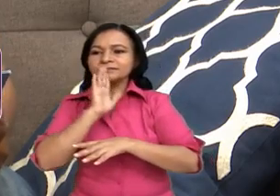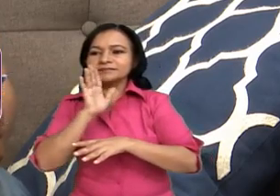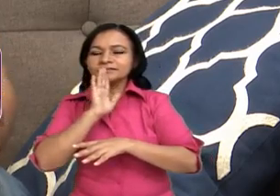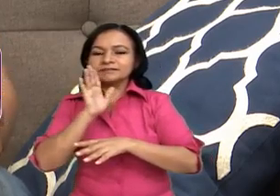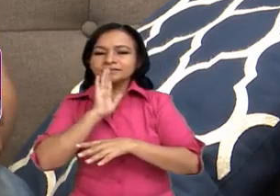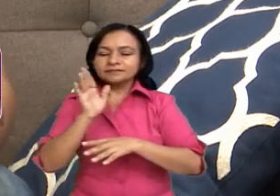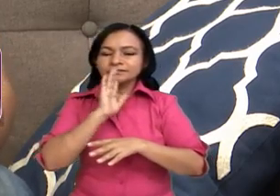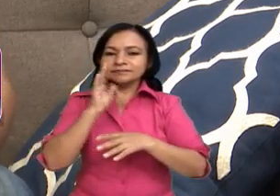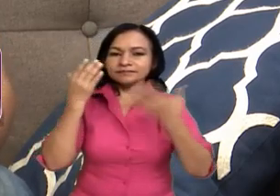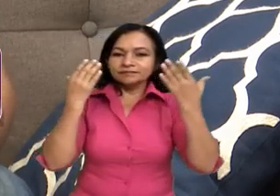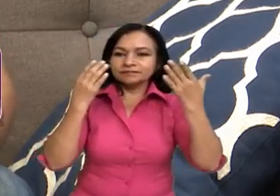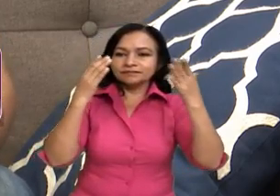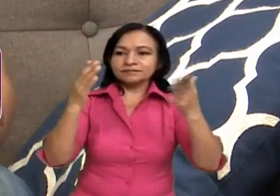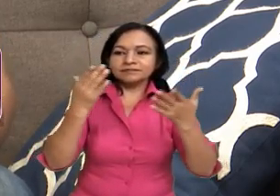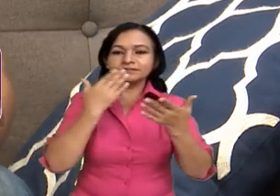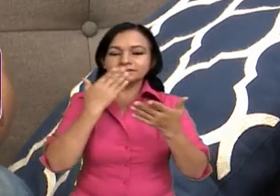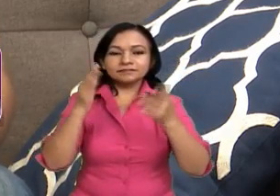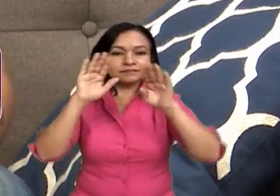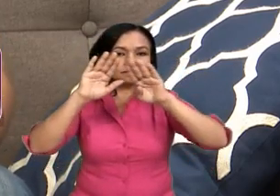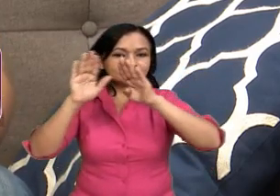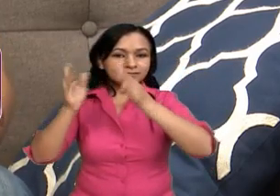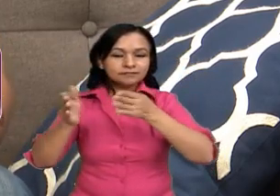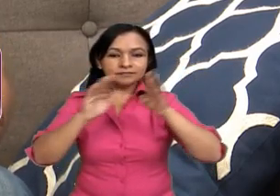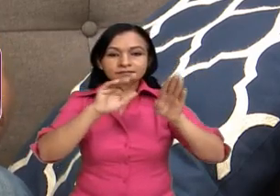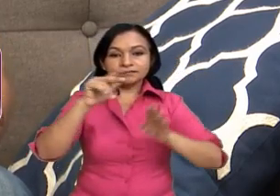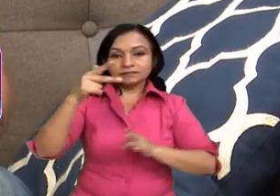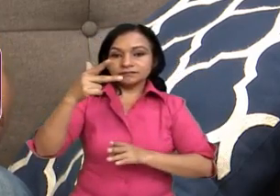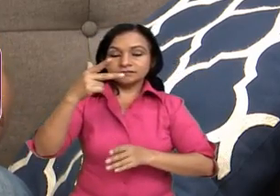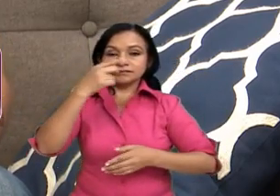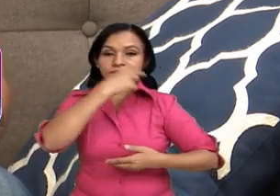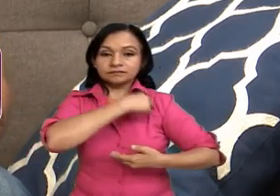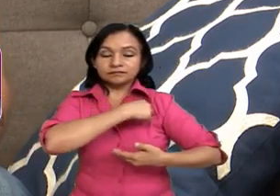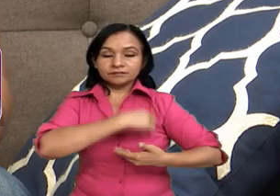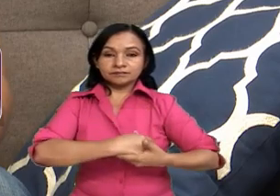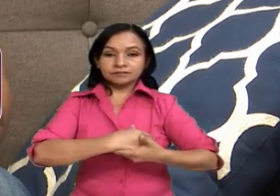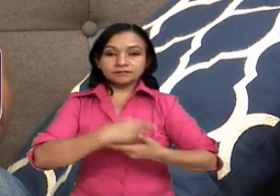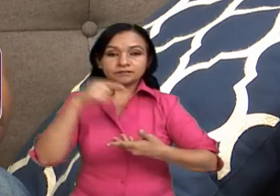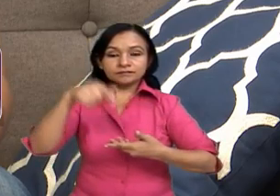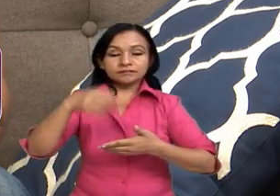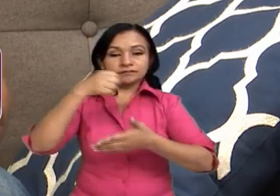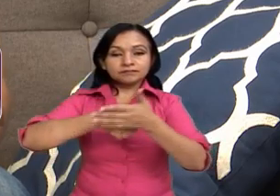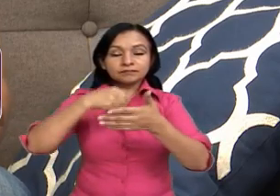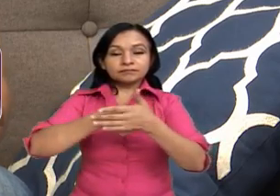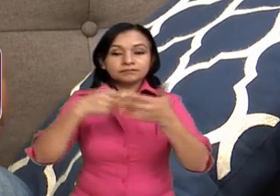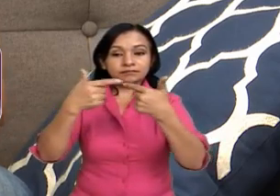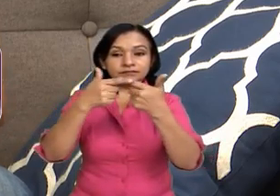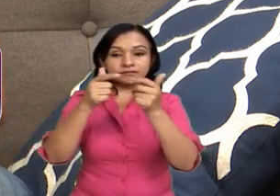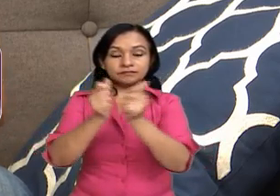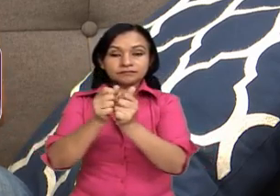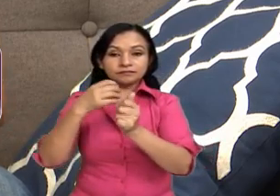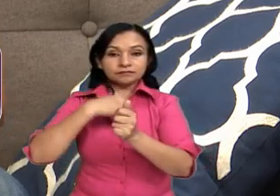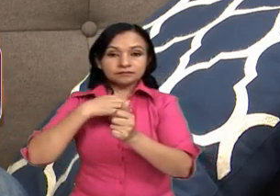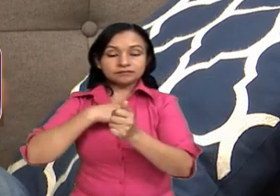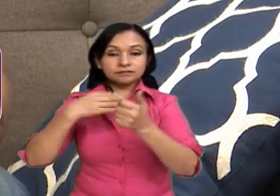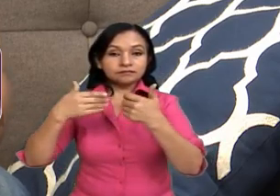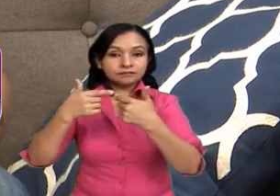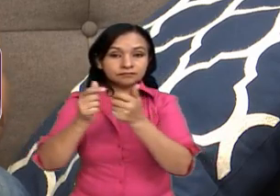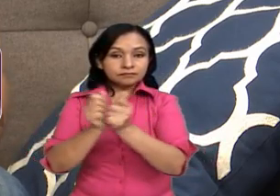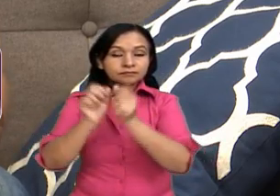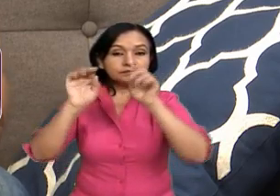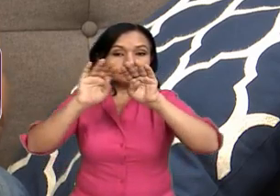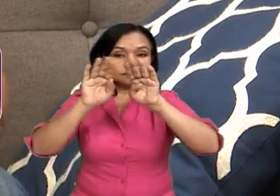de las conquistas obtenidas por las mujeres, 8 de marzo, desde la perspectiva de la lucha sindical, desde la perspectiva de las